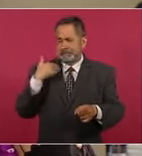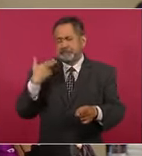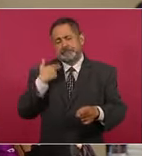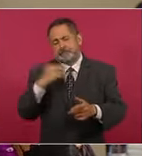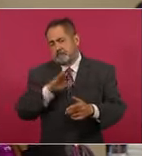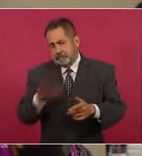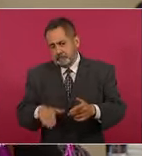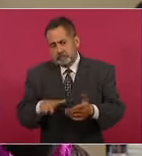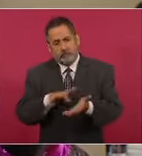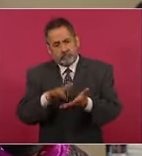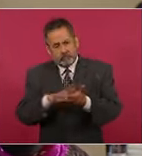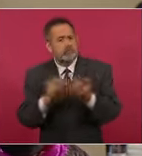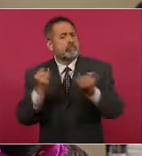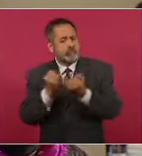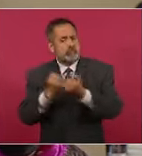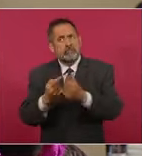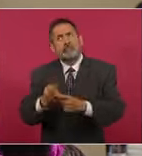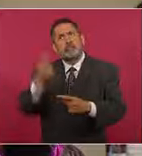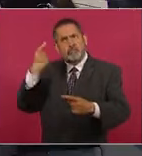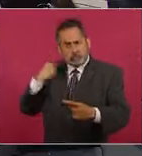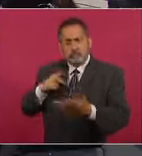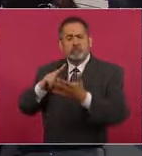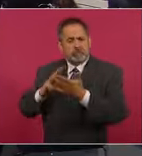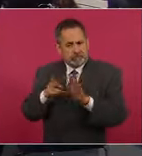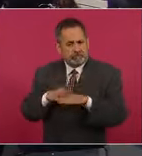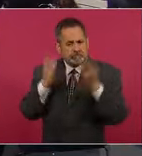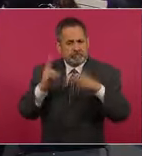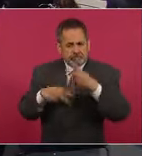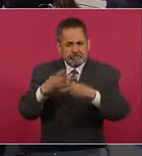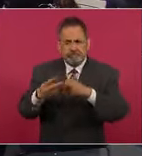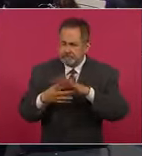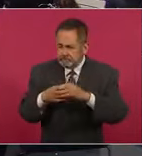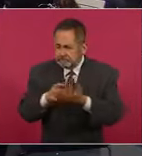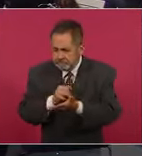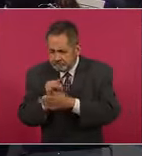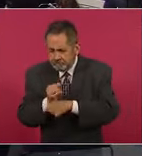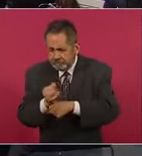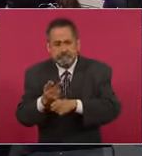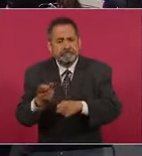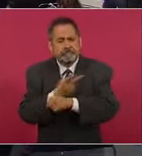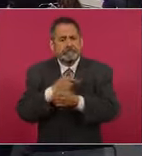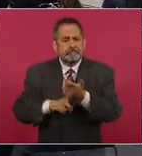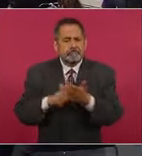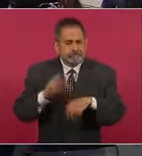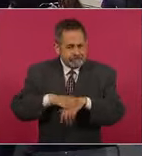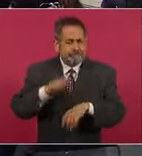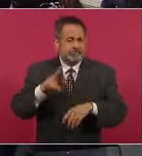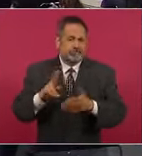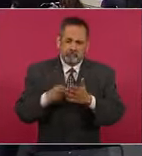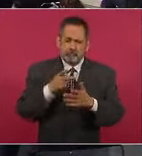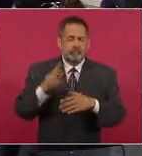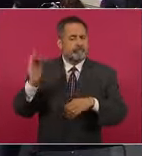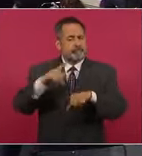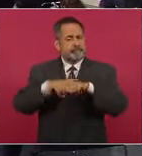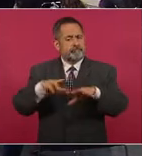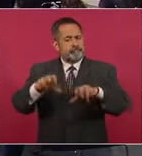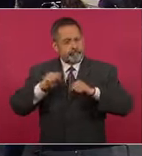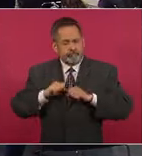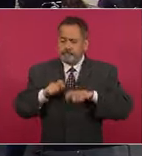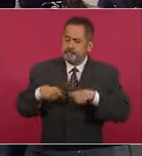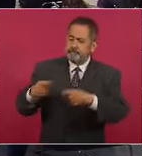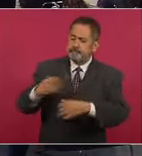pues también que este caso sea reabierto, que se atraiga esta investigación y que se investigue y que haya justicia para